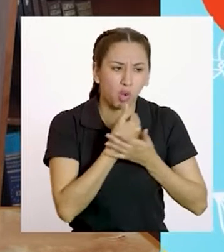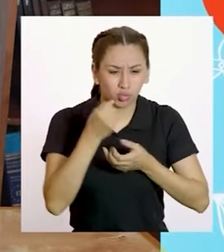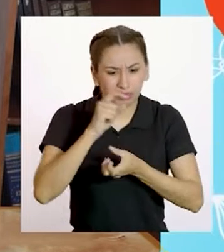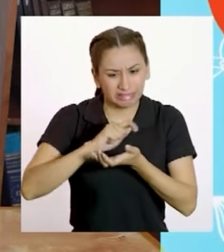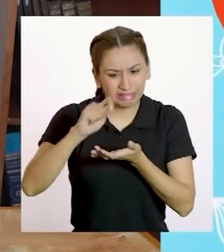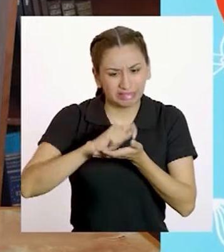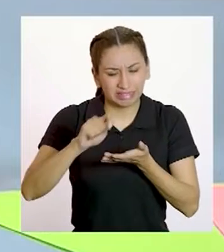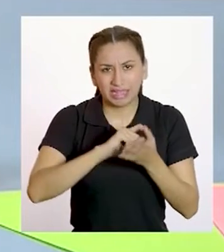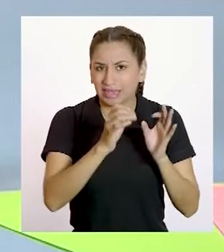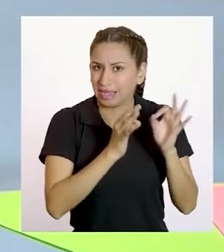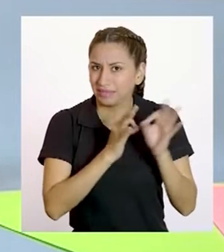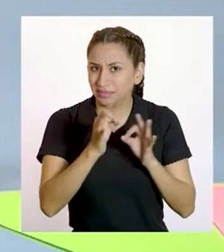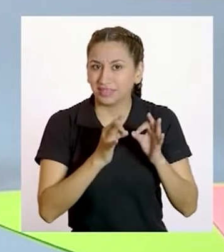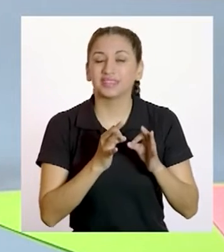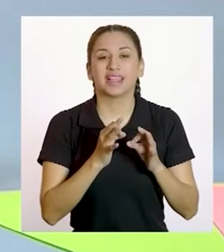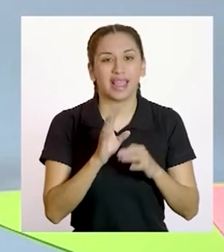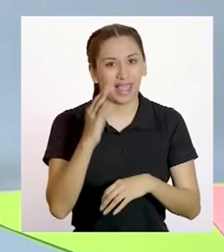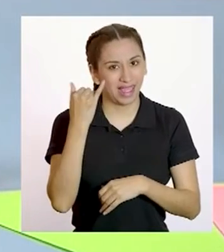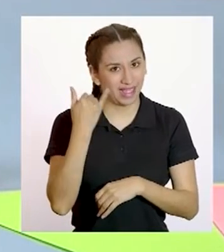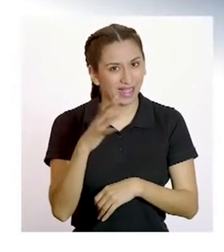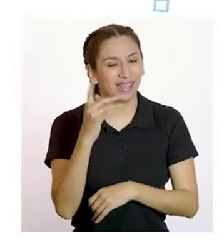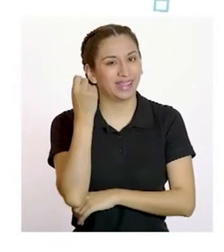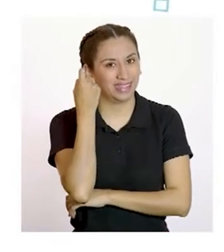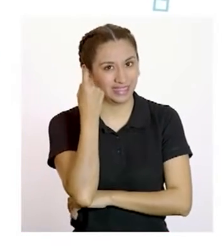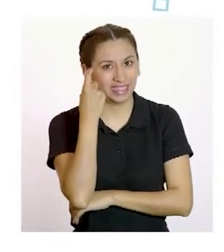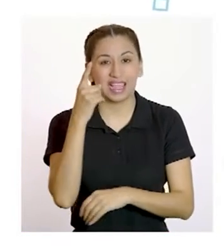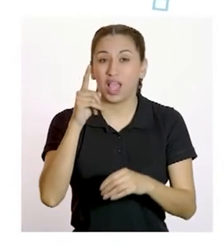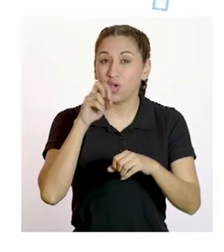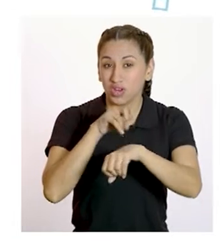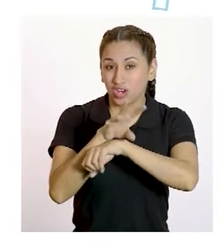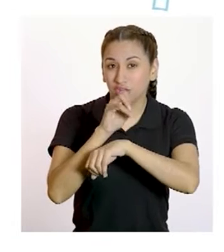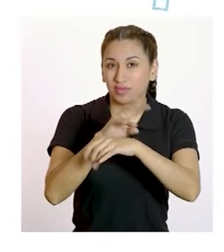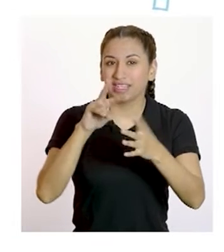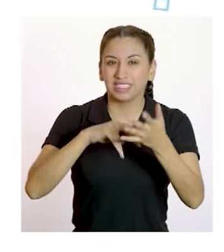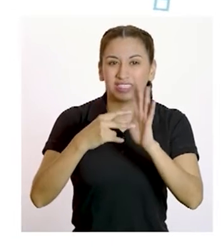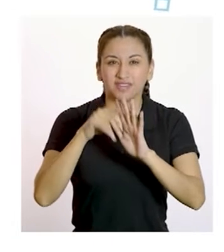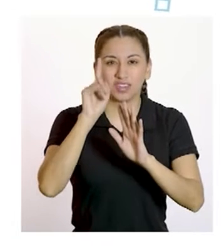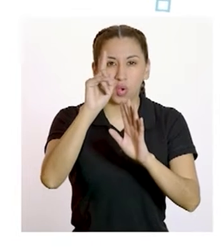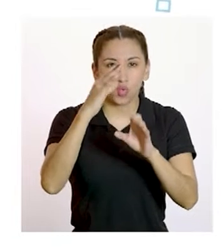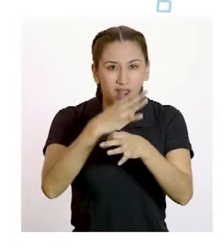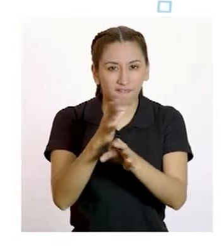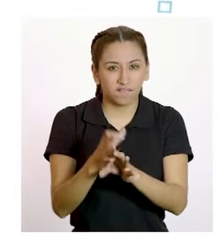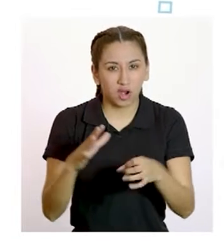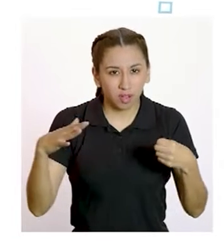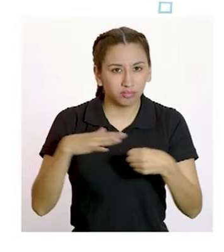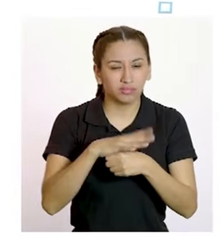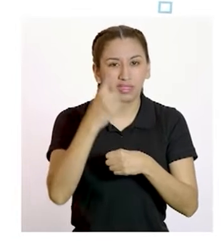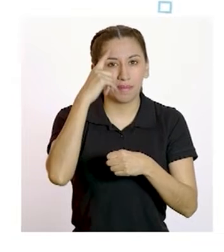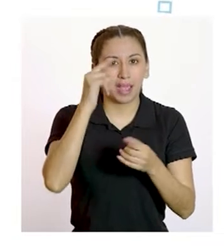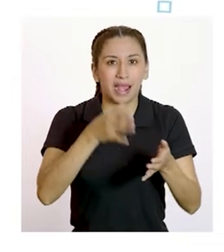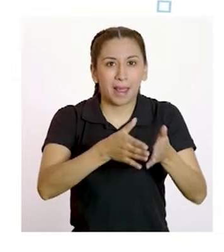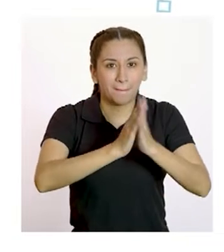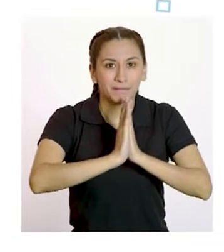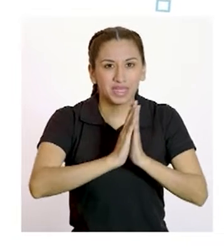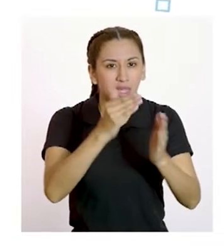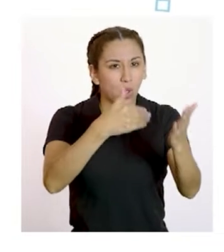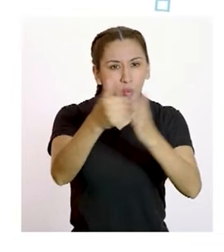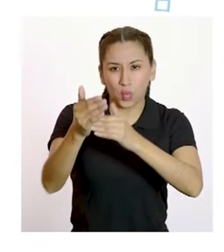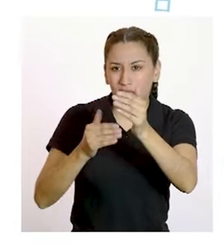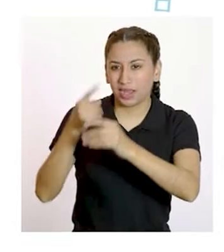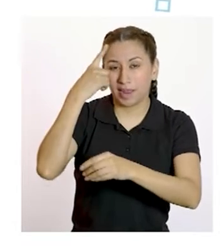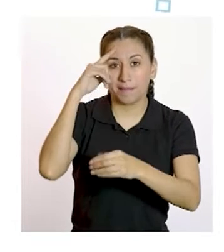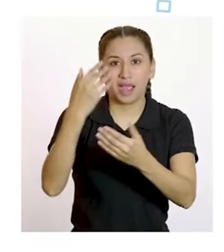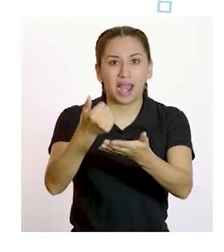hacer una tarea. Ya entiendo. Una recomendación se refiere a una acción concreta que se le sugiere a